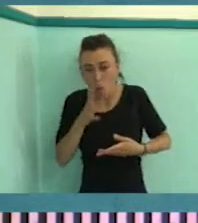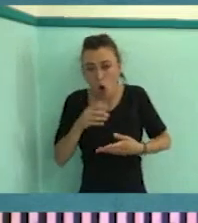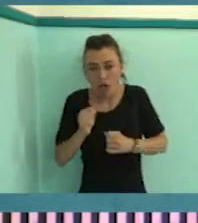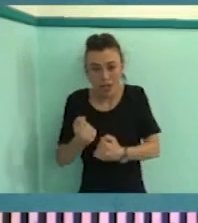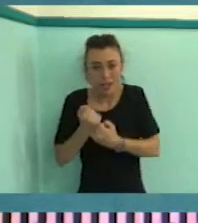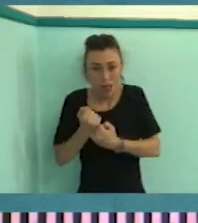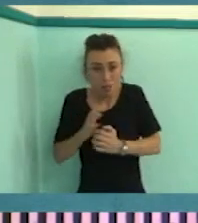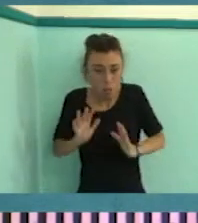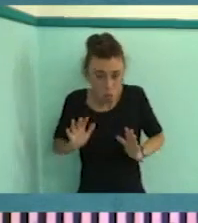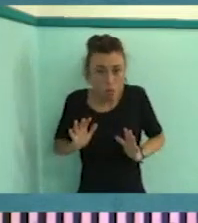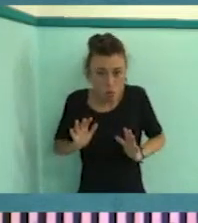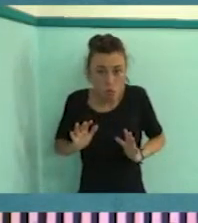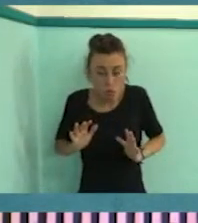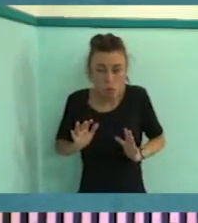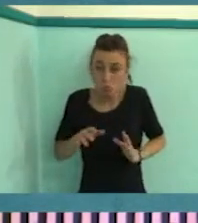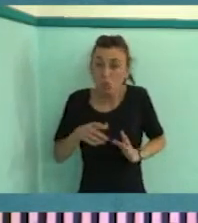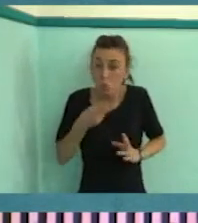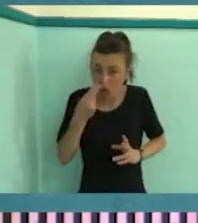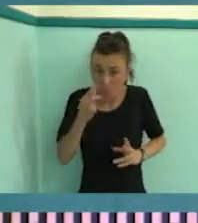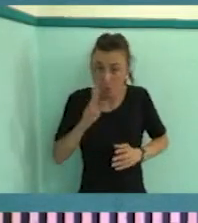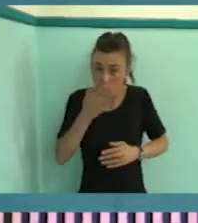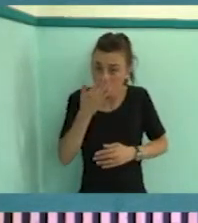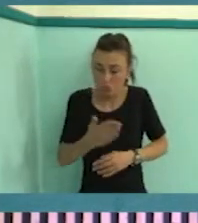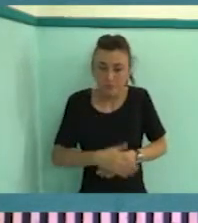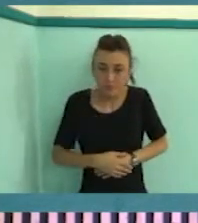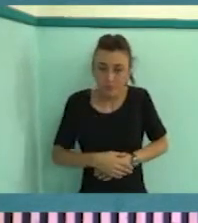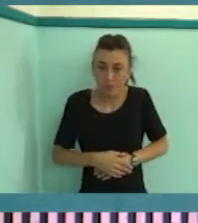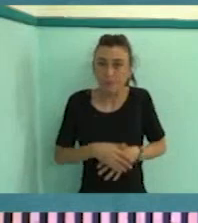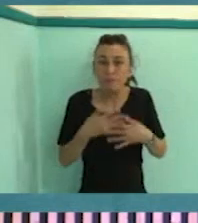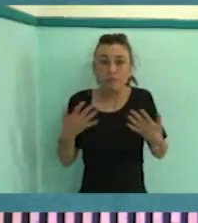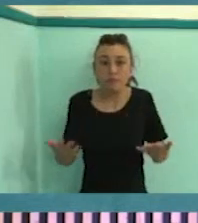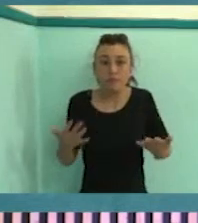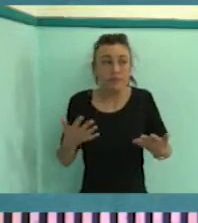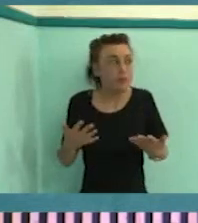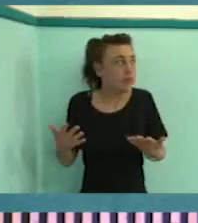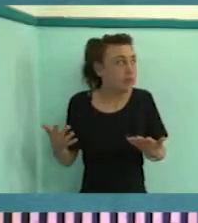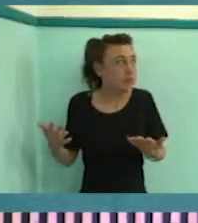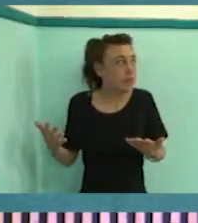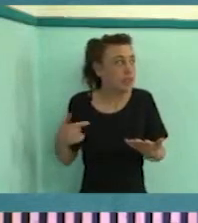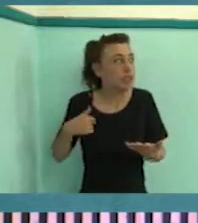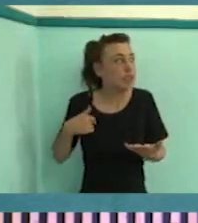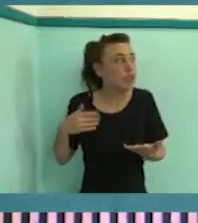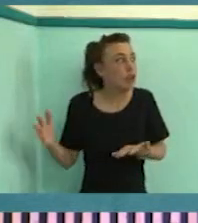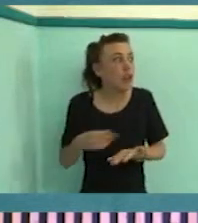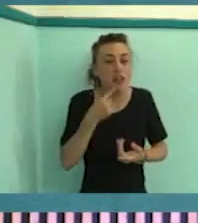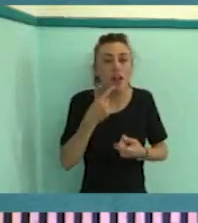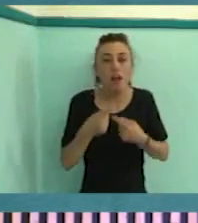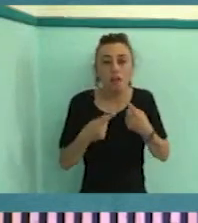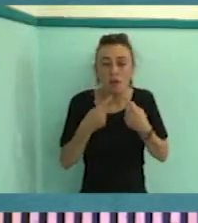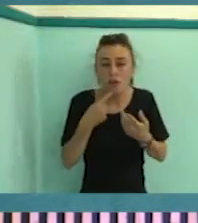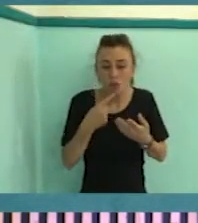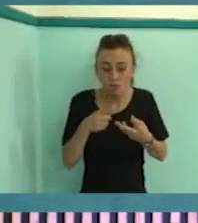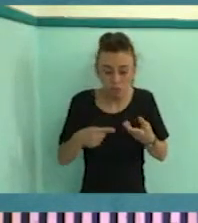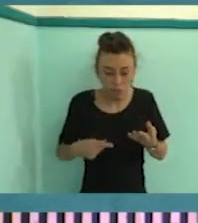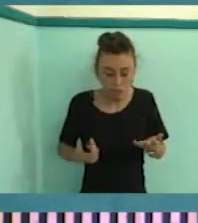Cos es muy interesantes la verdad Entonces si tú me estás diciendo todo esto por qué me sigu taladrando con el tema del